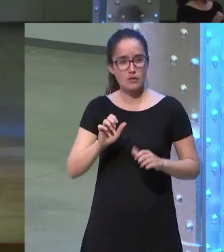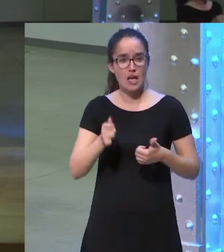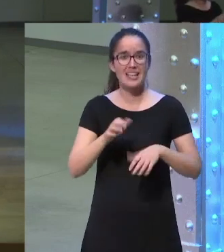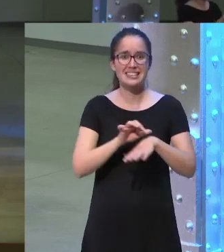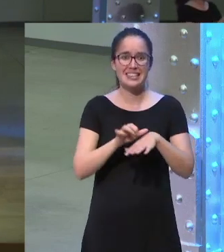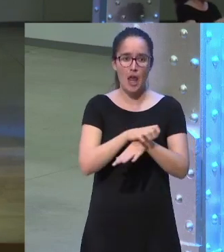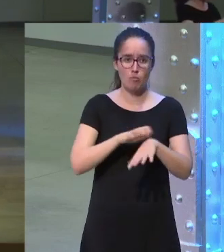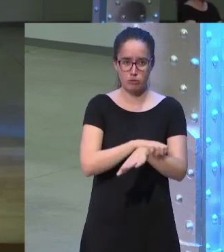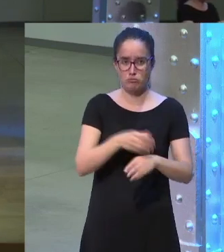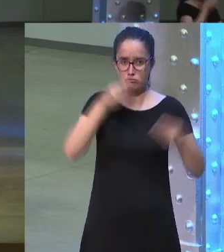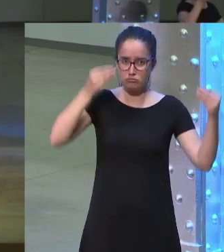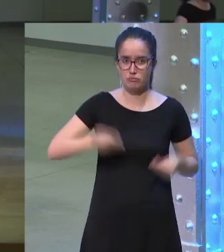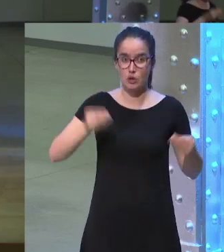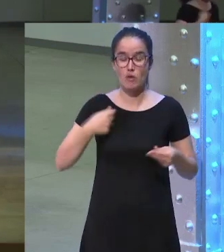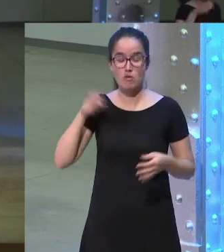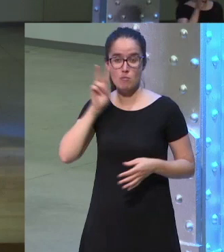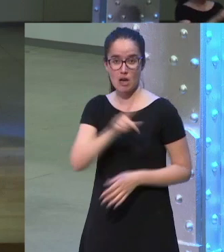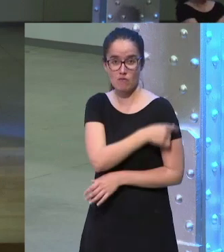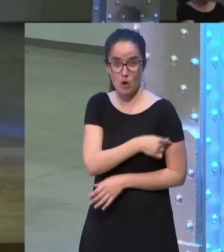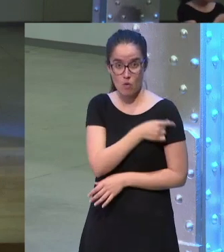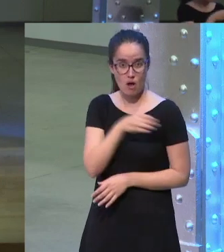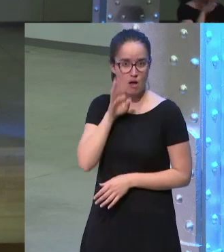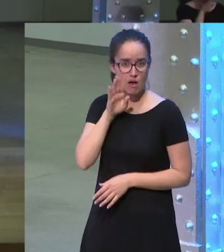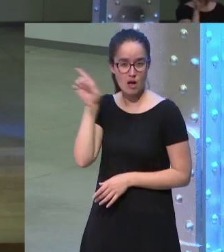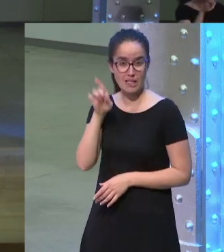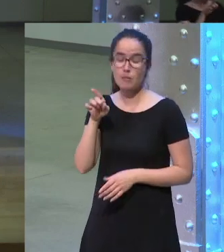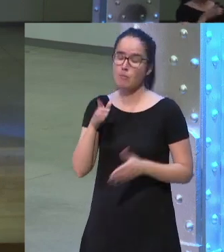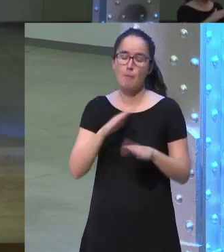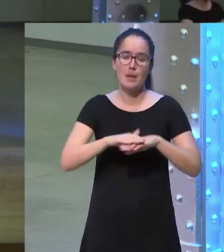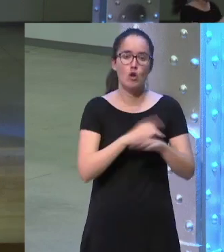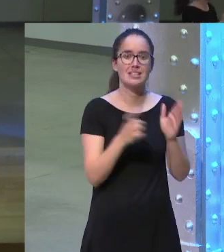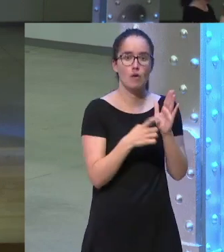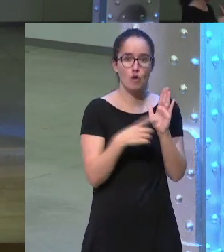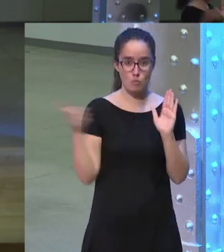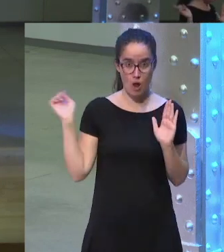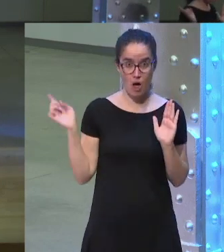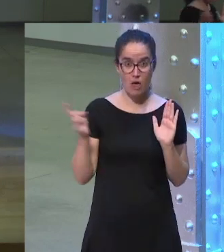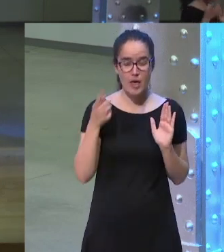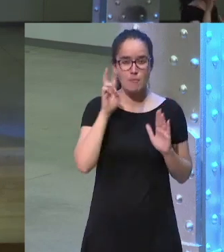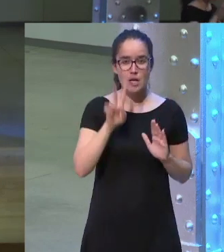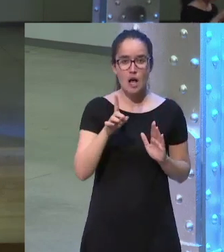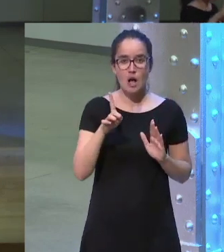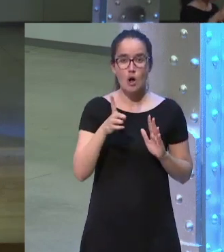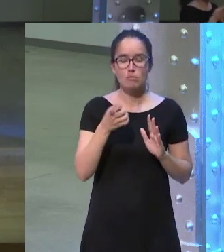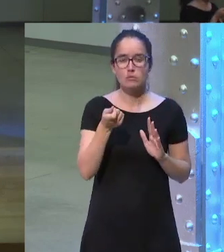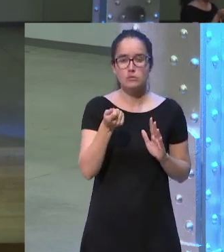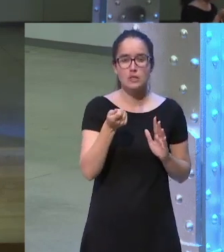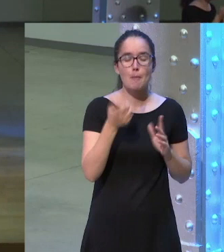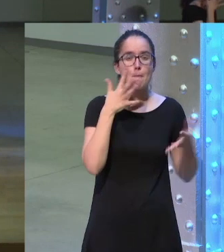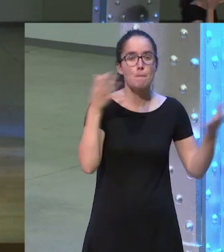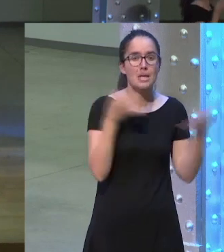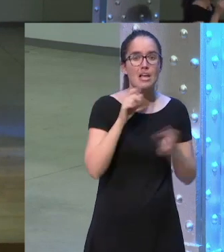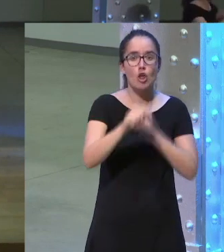sarampión muy buena. Entonces, cuando uno mira esta fórmula, y mira cuánto cuesta, qué